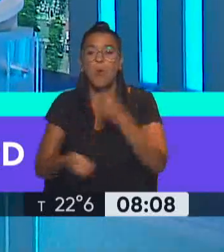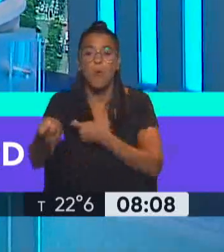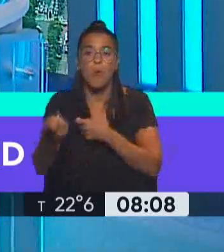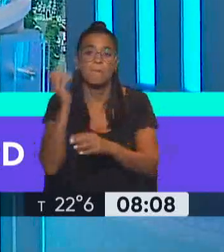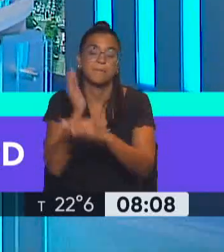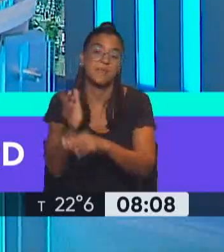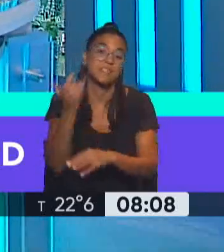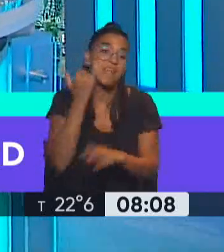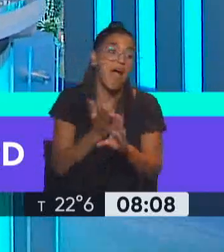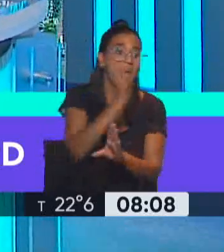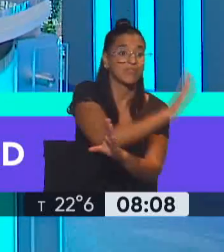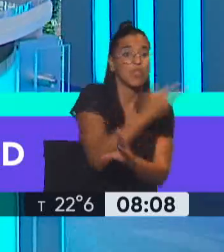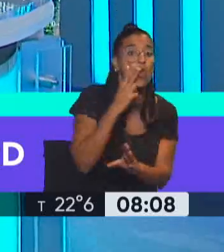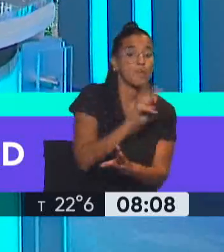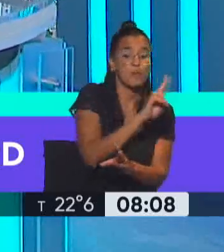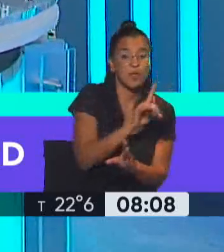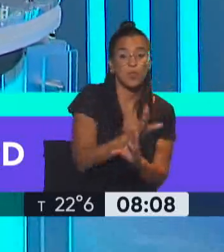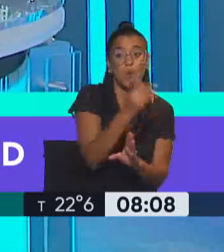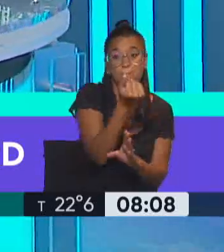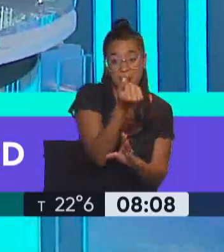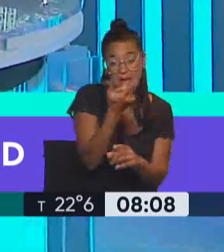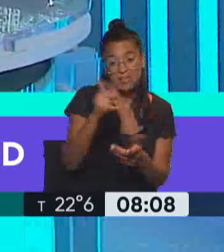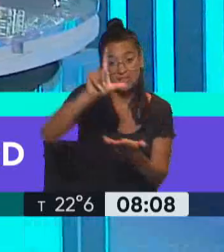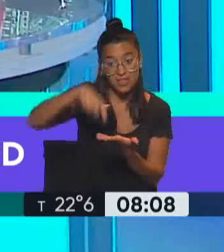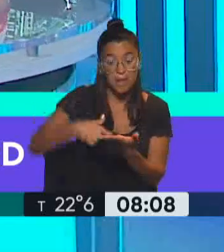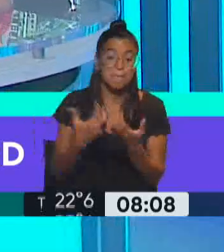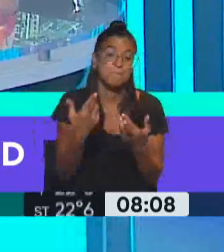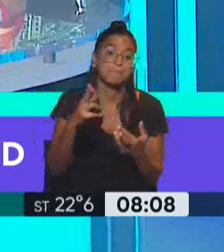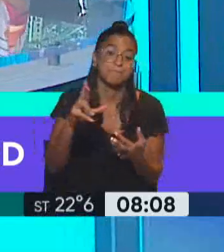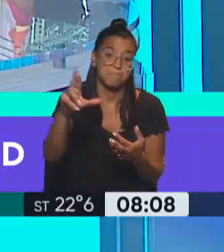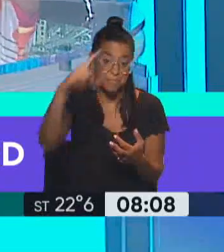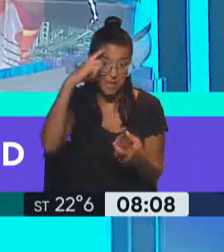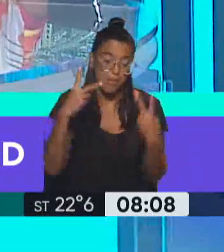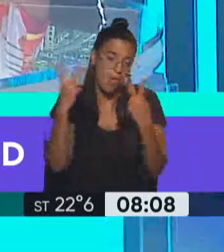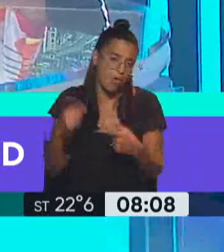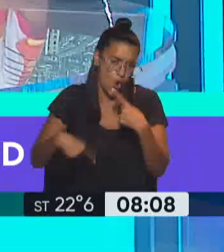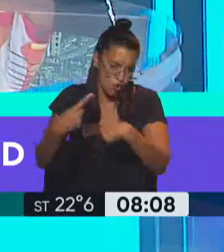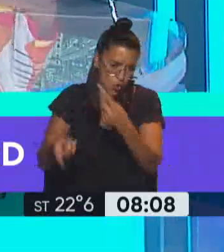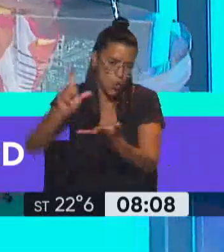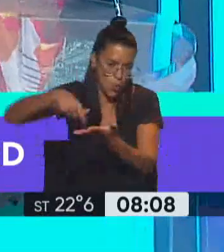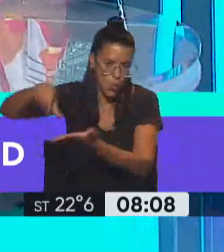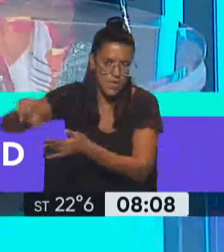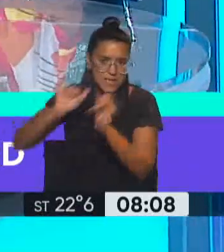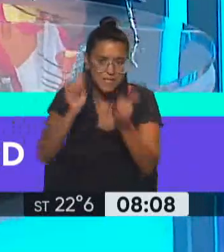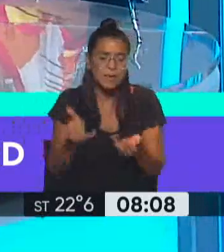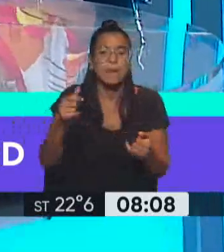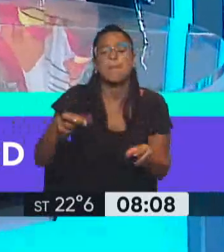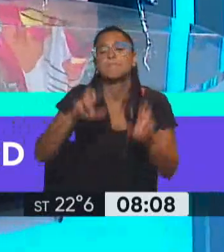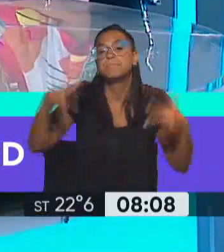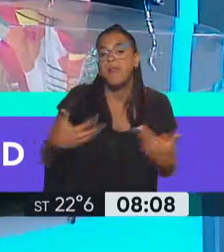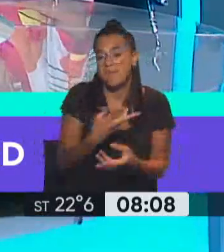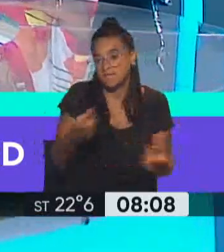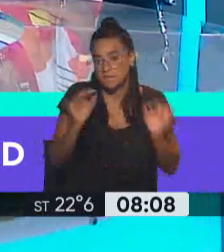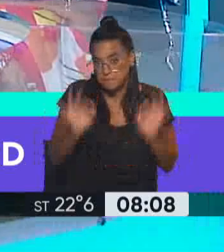ya lo hiciste sobre el 2021 el dinero que tienes en la tarjeta del plan pre viaje lo puede seguir usando por ahora lo haríamos el programa finalizó